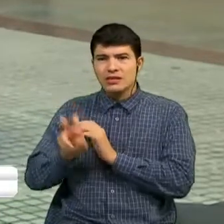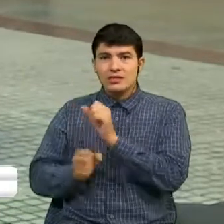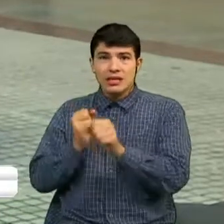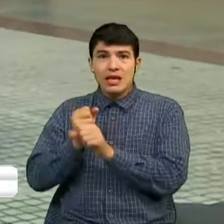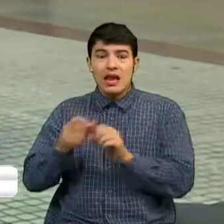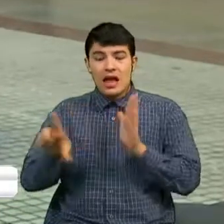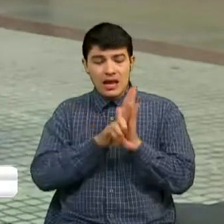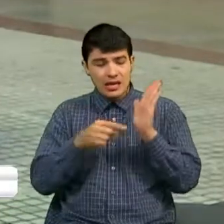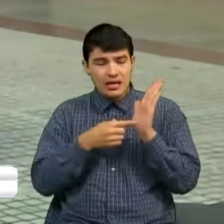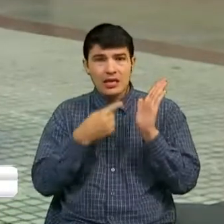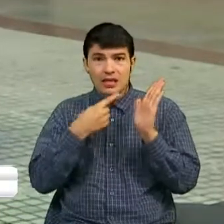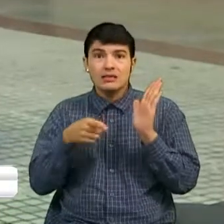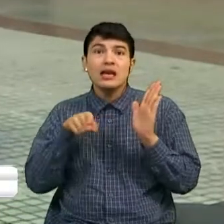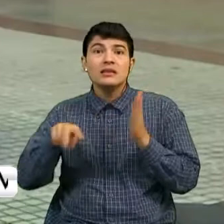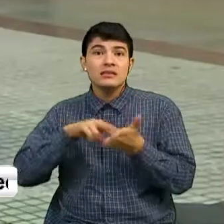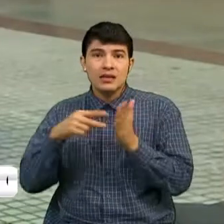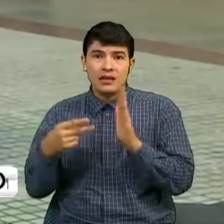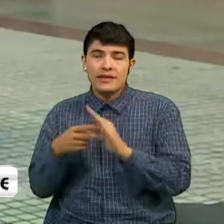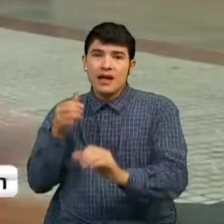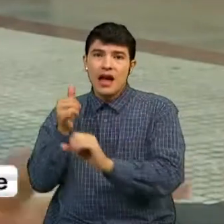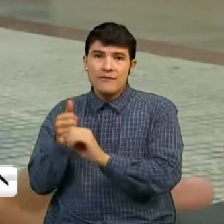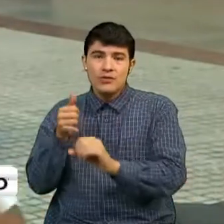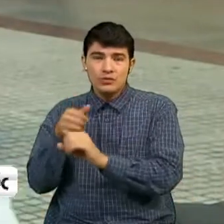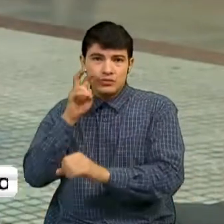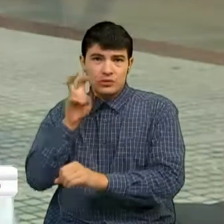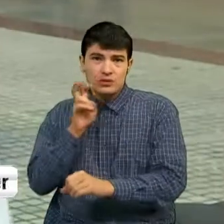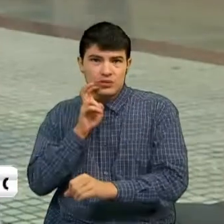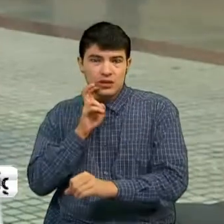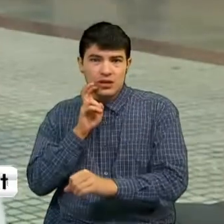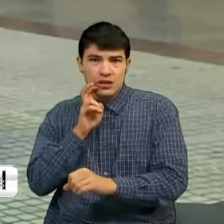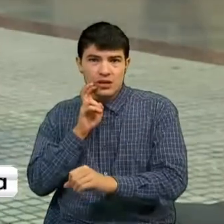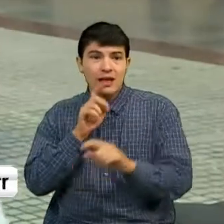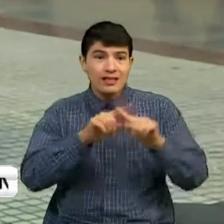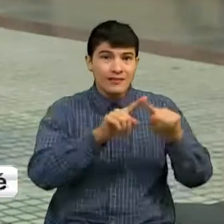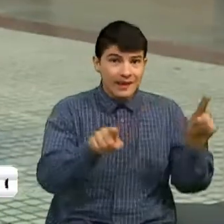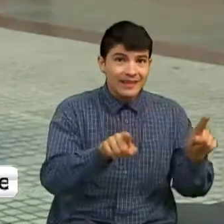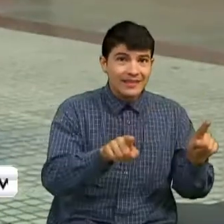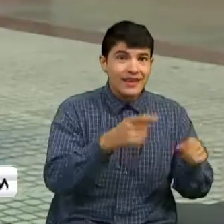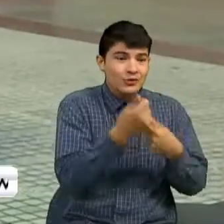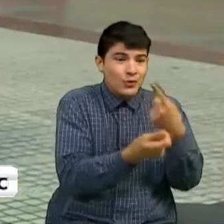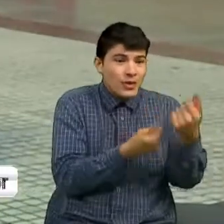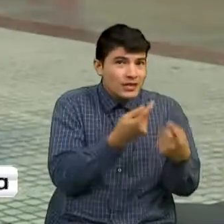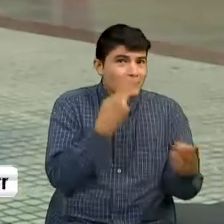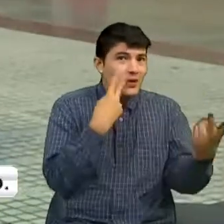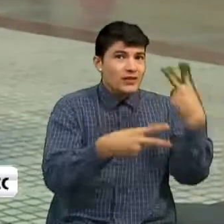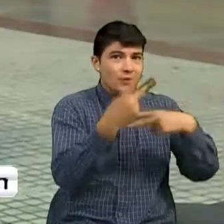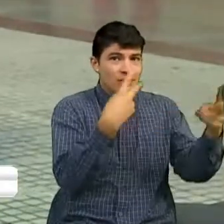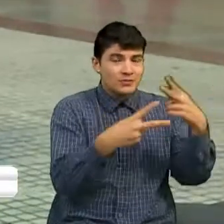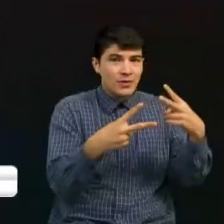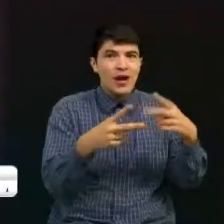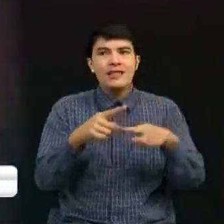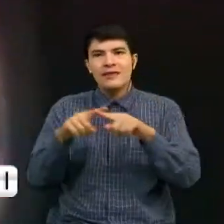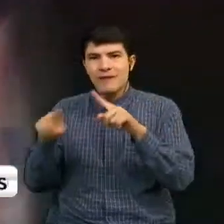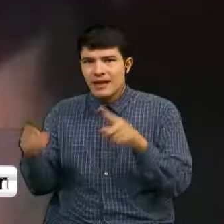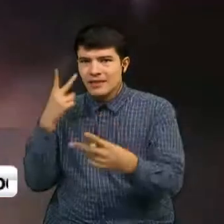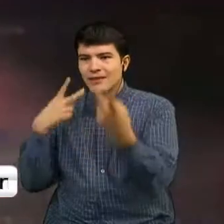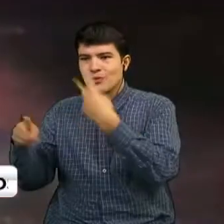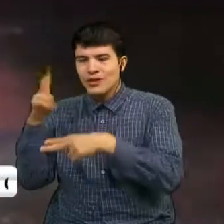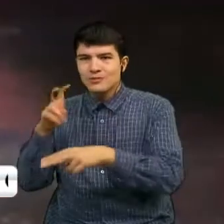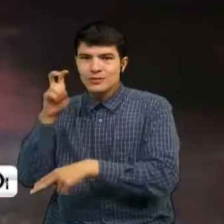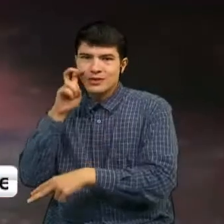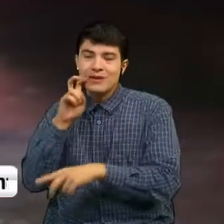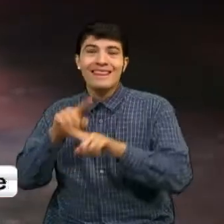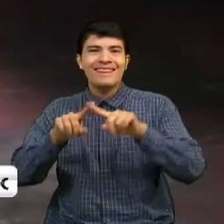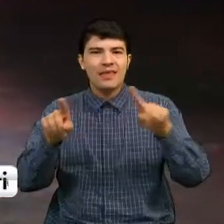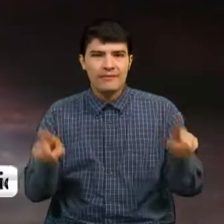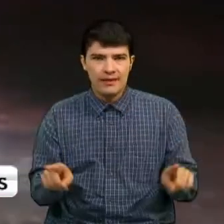dice eso es abuso sexual. Entonces, una cosa es el turismo LGBT, otra cosa es el turismo sexual. Y